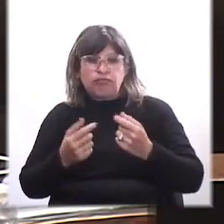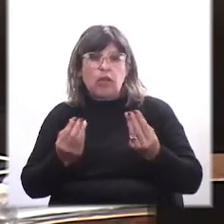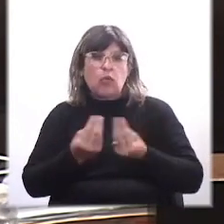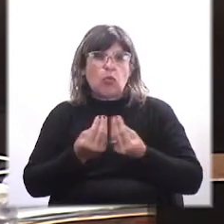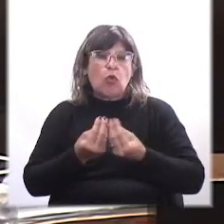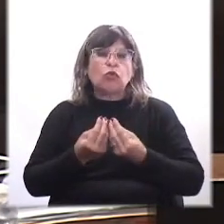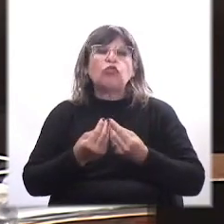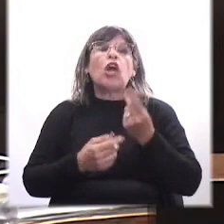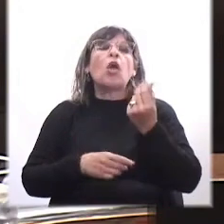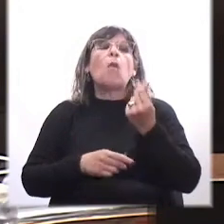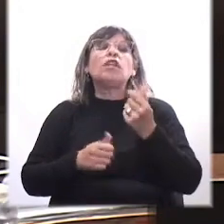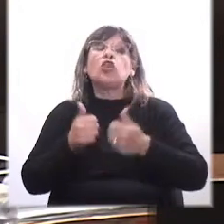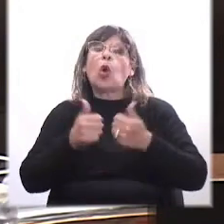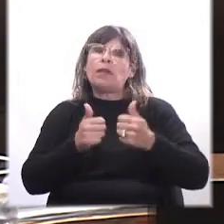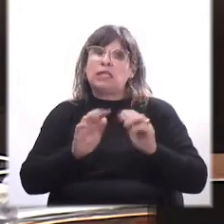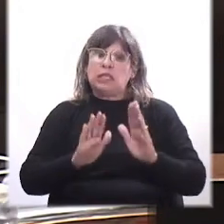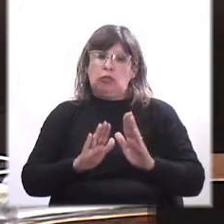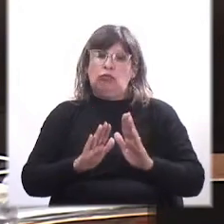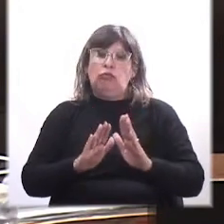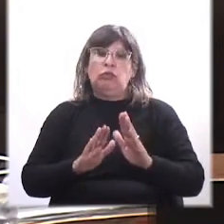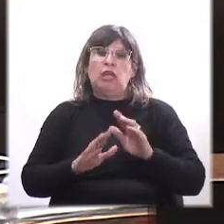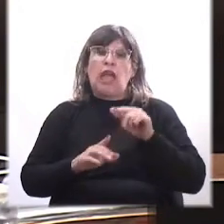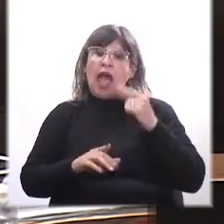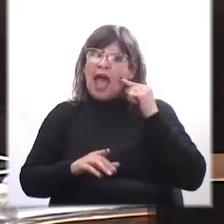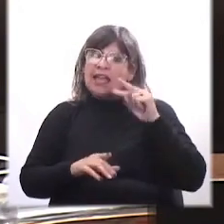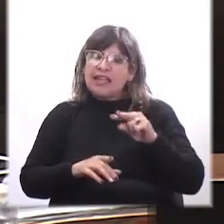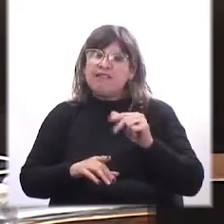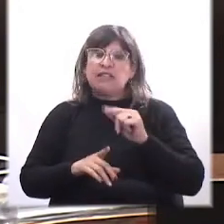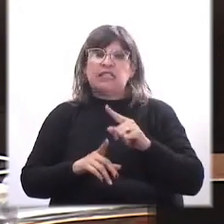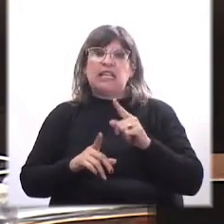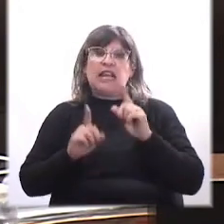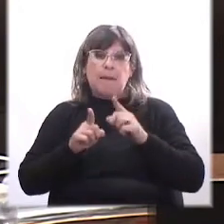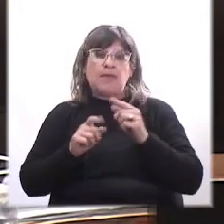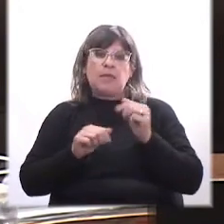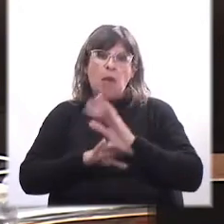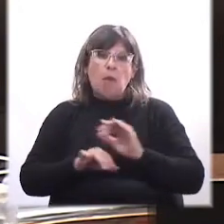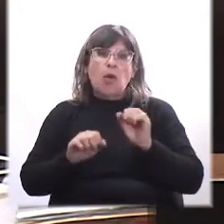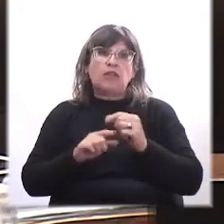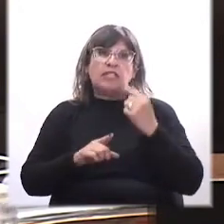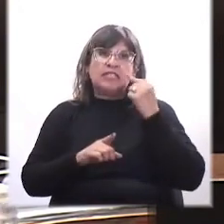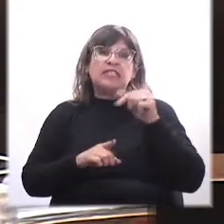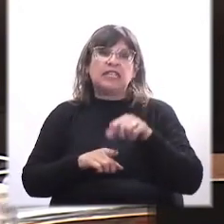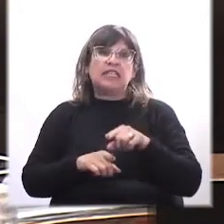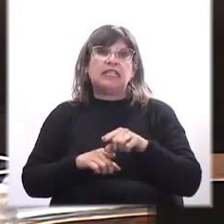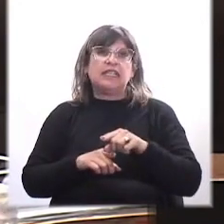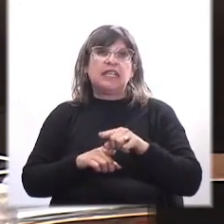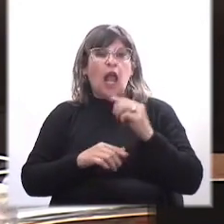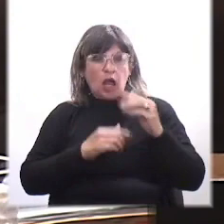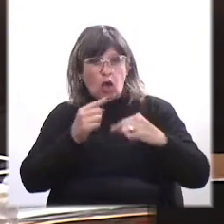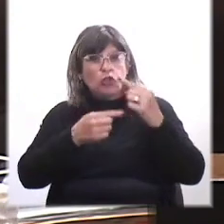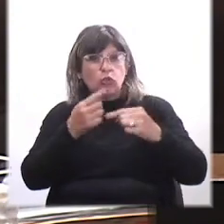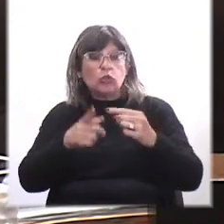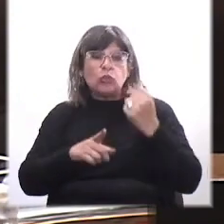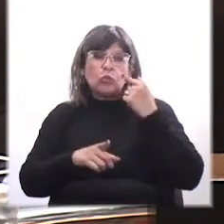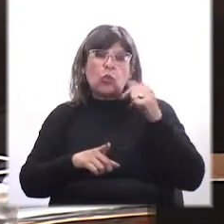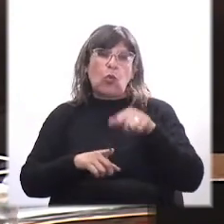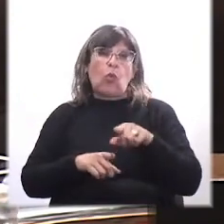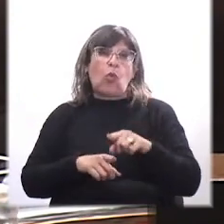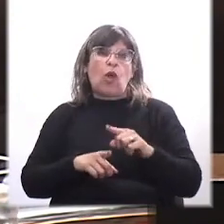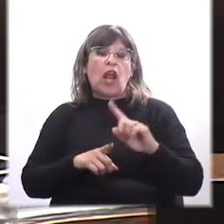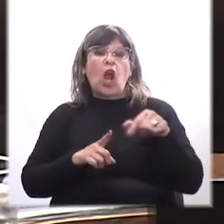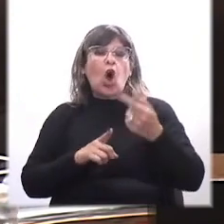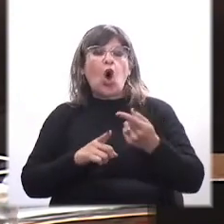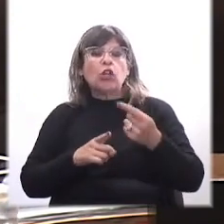precios competitivos, hay que definir que la misma podría ser llevada adelante considerando, entre